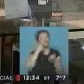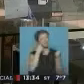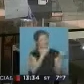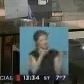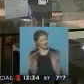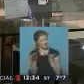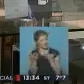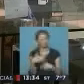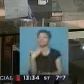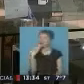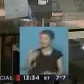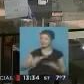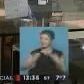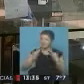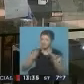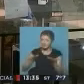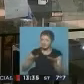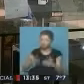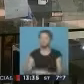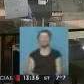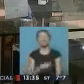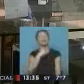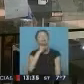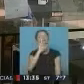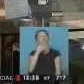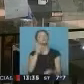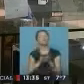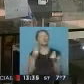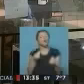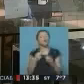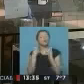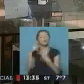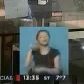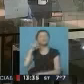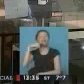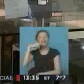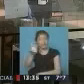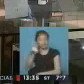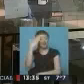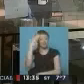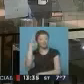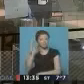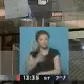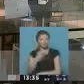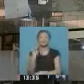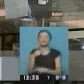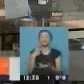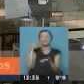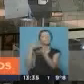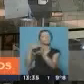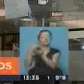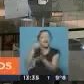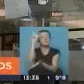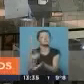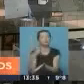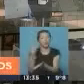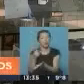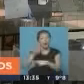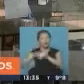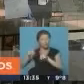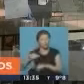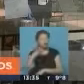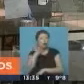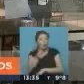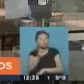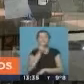invitar Bueno lo primero que queremos saber es la devolución del IVA del 15% Cuándo se le entrega al jubilado si es en el momento de la compra si ellos lo